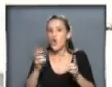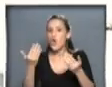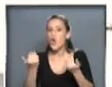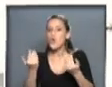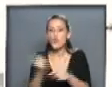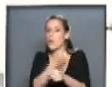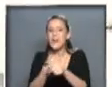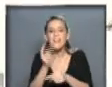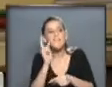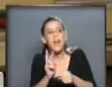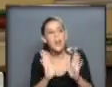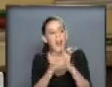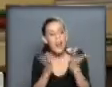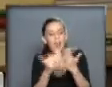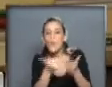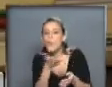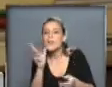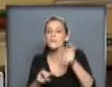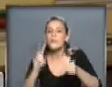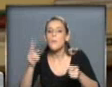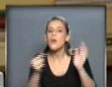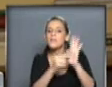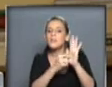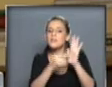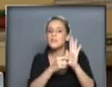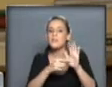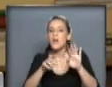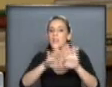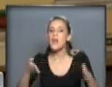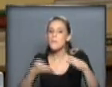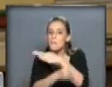morgue. Finalmente los tuvimos que secuestrar. Nos pasó lo